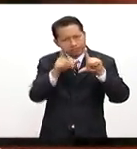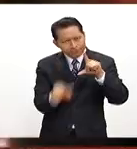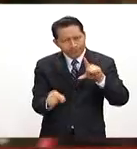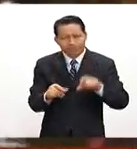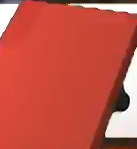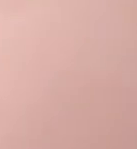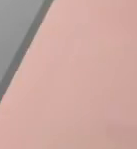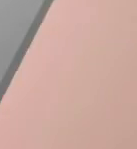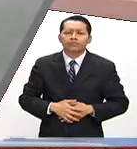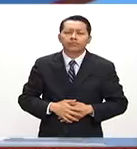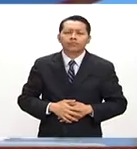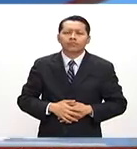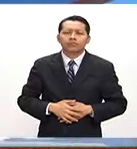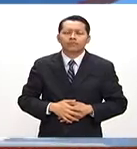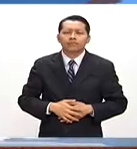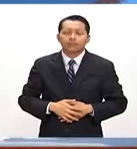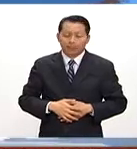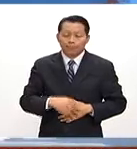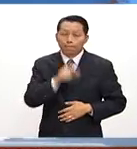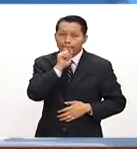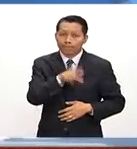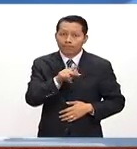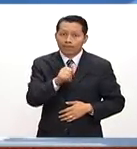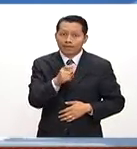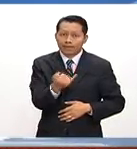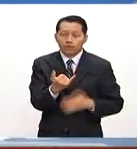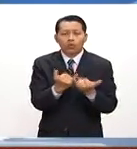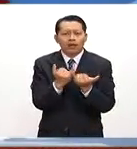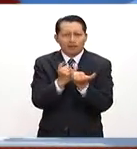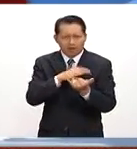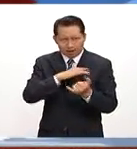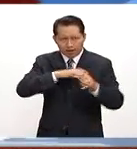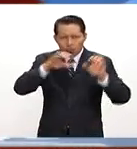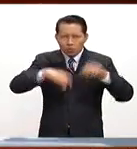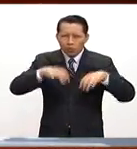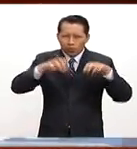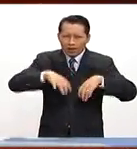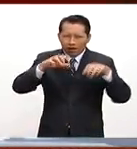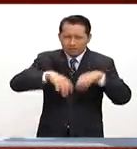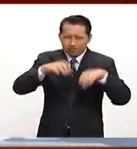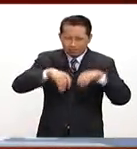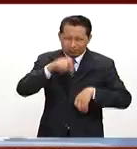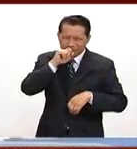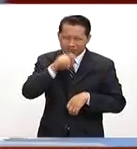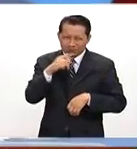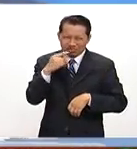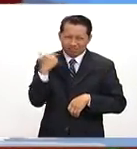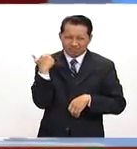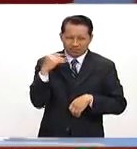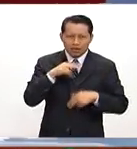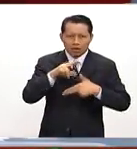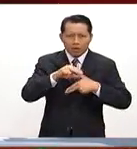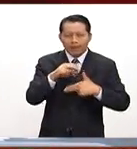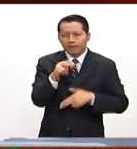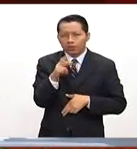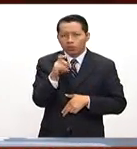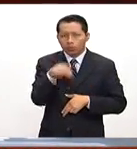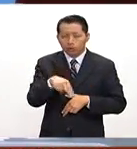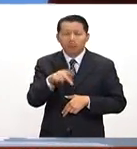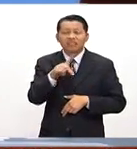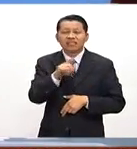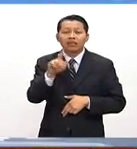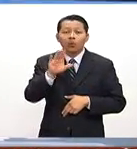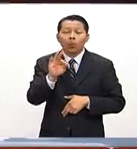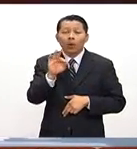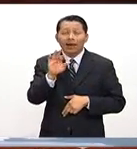nacional. Así es, Pati, justamente debido a las lluvias que dejó a su paso el hasta hace poco huracán Newton, más de